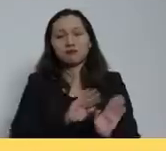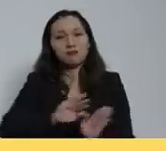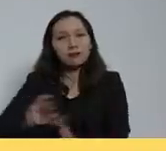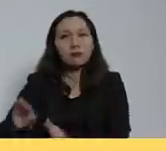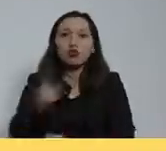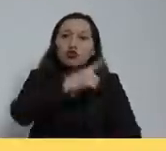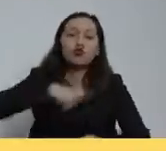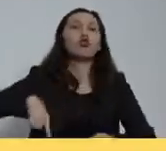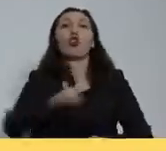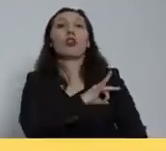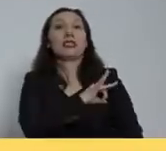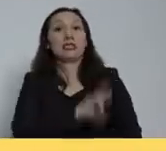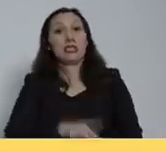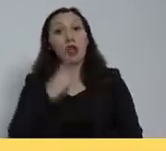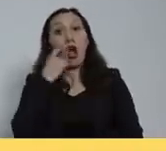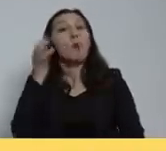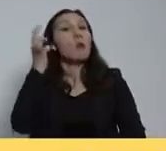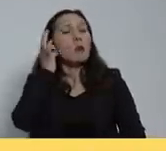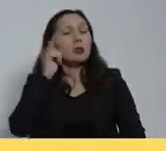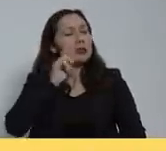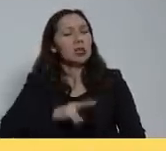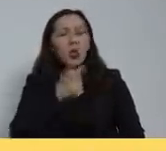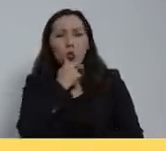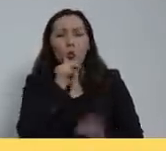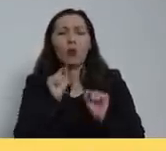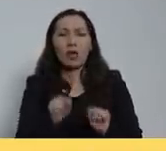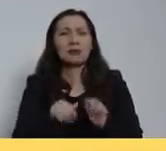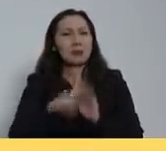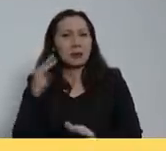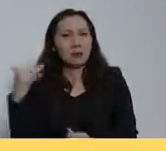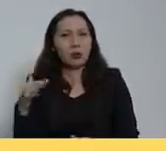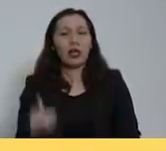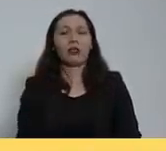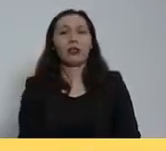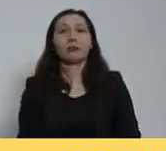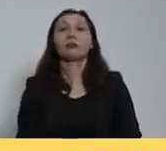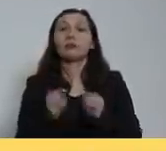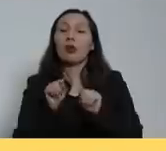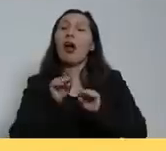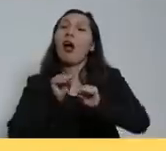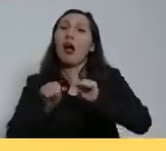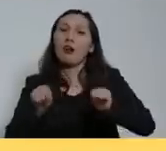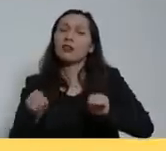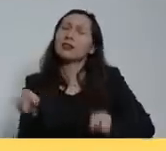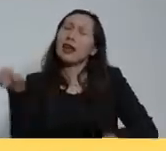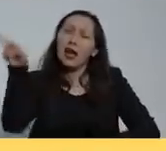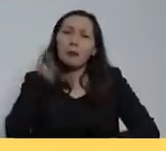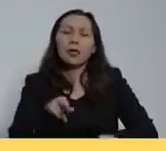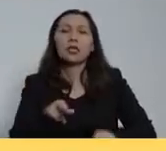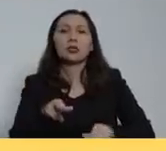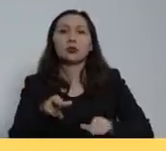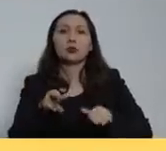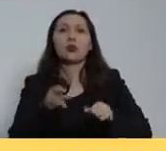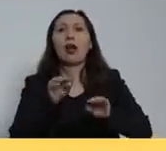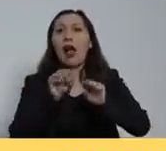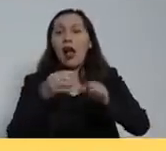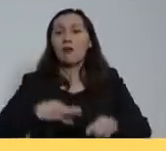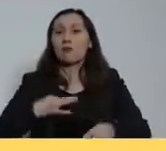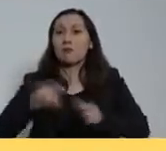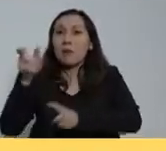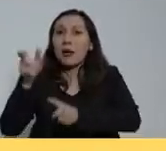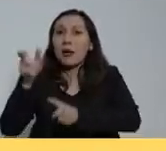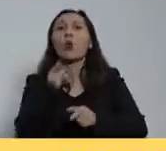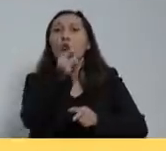todos las chilenas y chilenos sin ninguna duda. Por último, hacemos un llamado vehemente a la ciudadanía